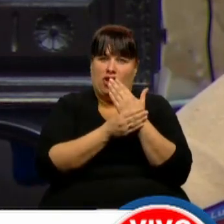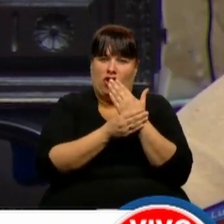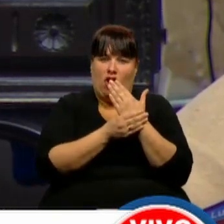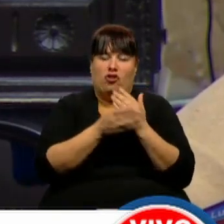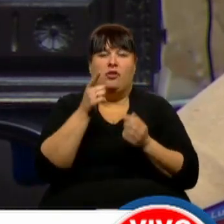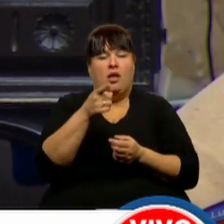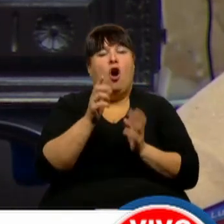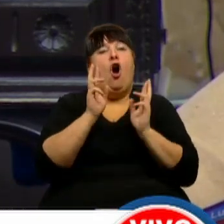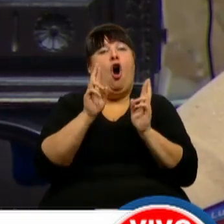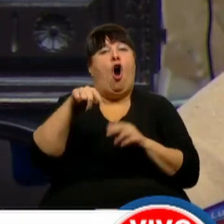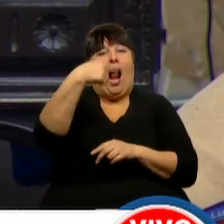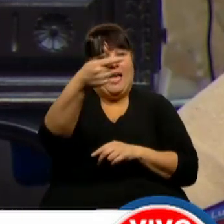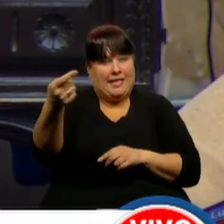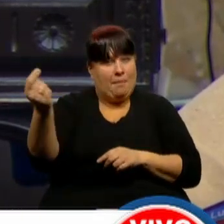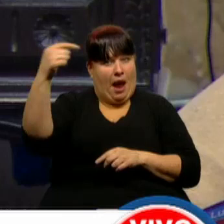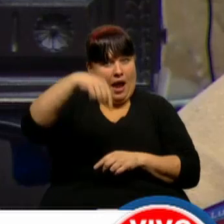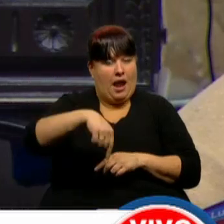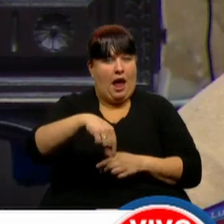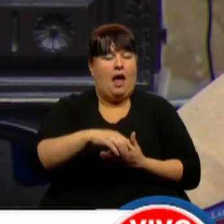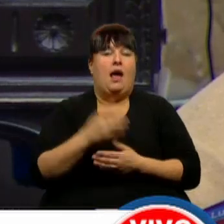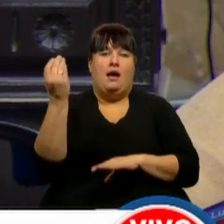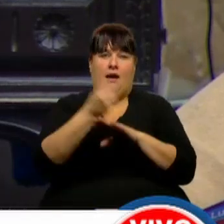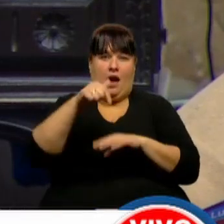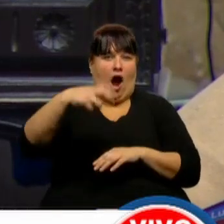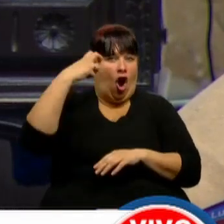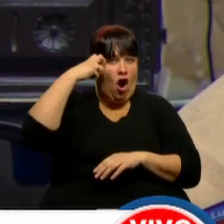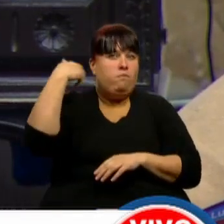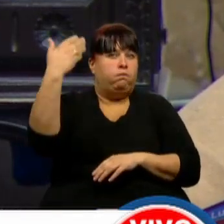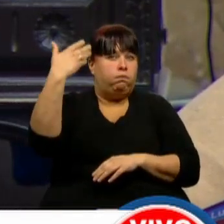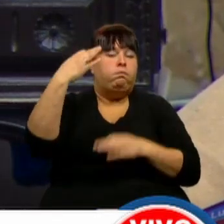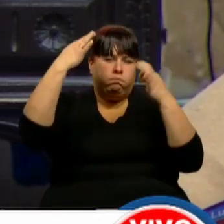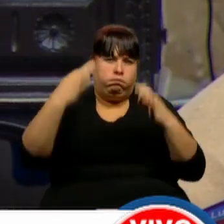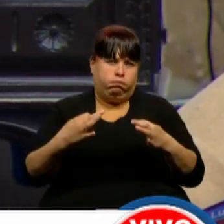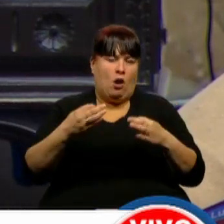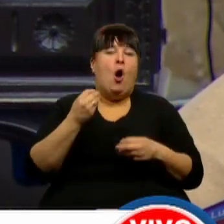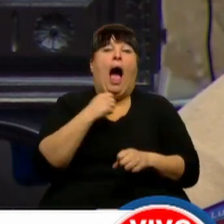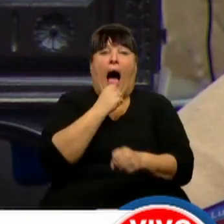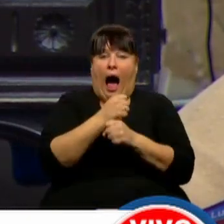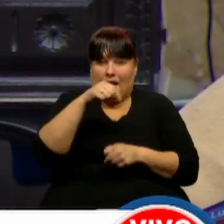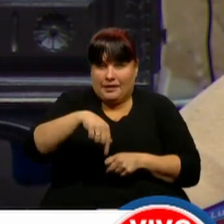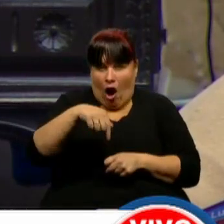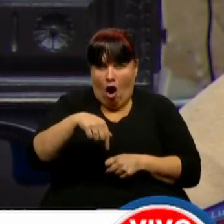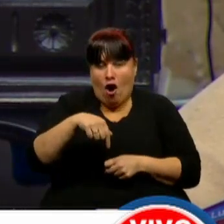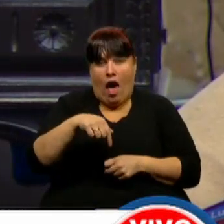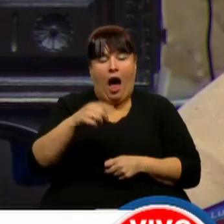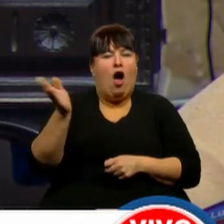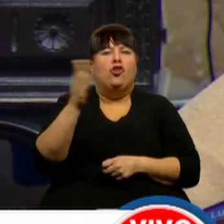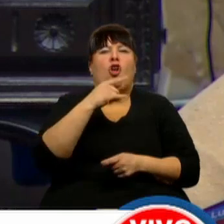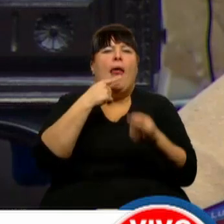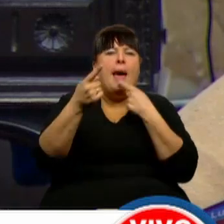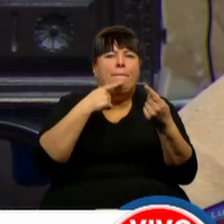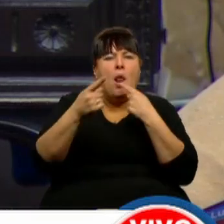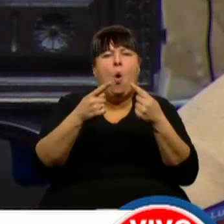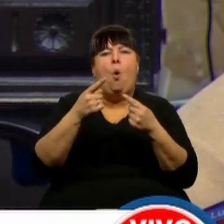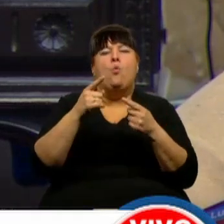ministros, que esperemos que la semana que viene venga a este Congreso a dar respuestas concretas, porque hasta el momento todas las consultas